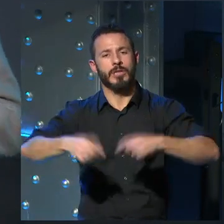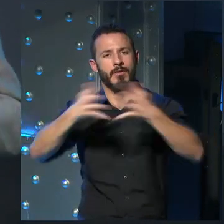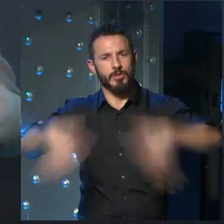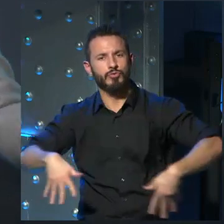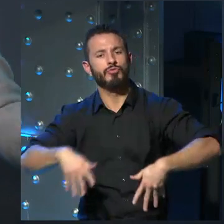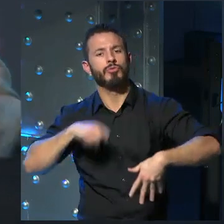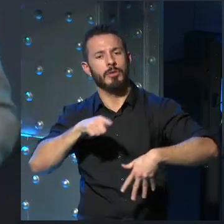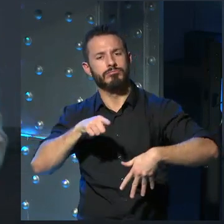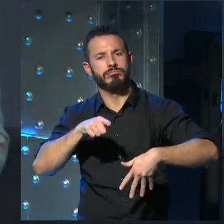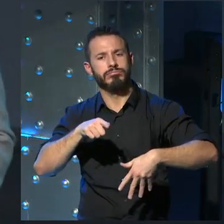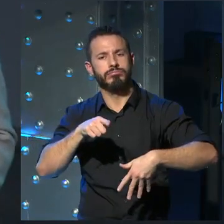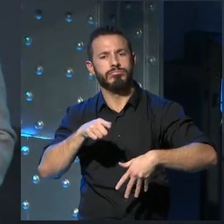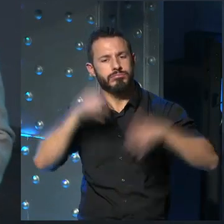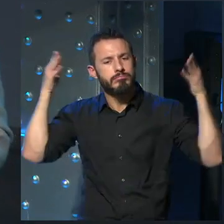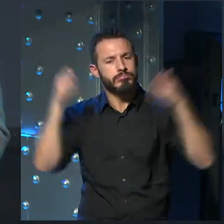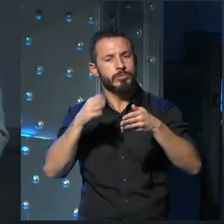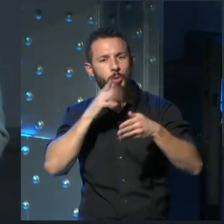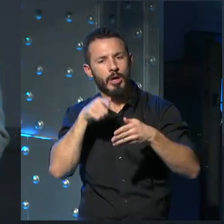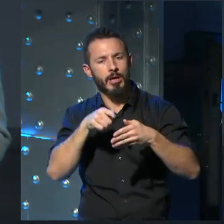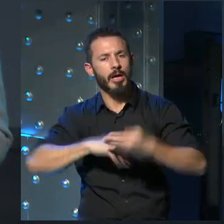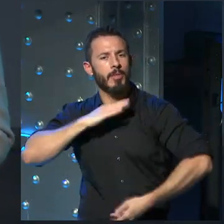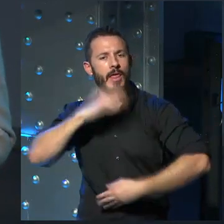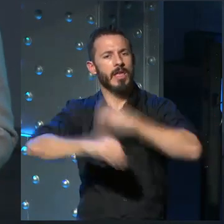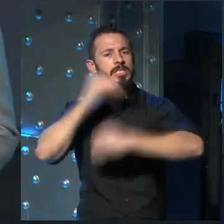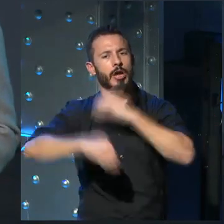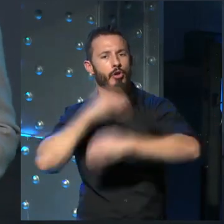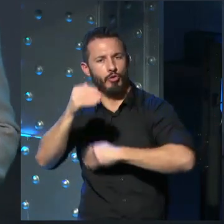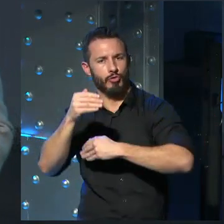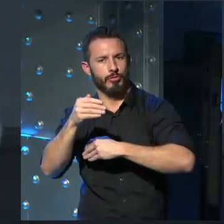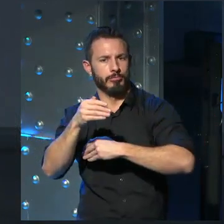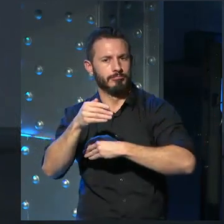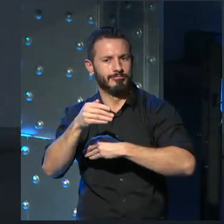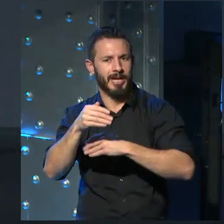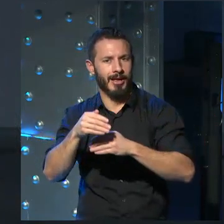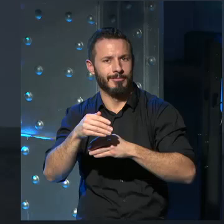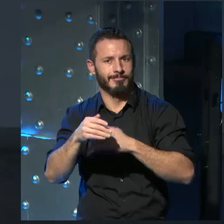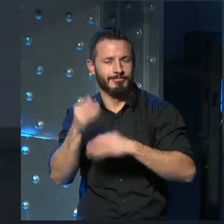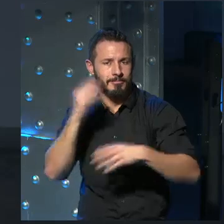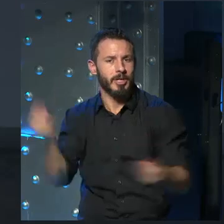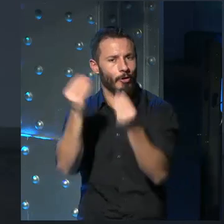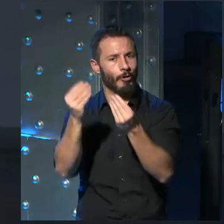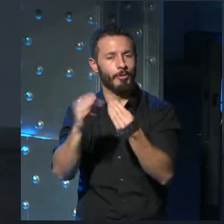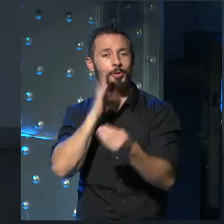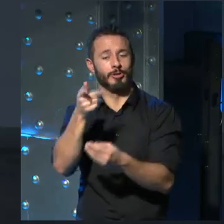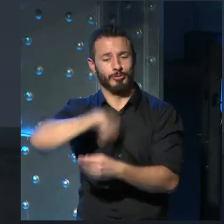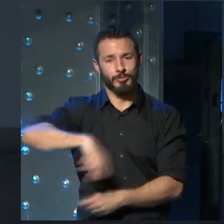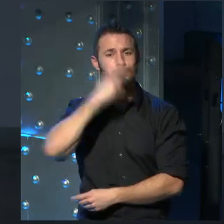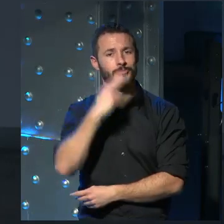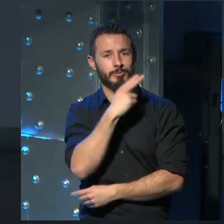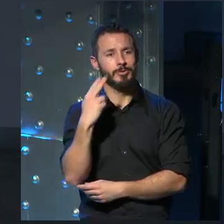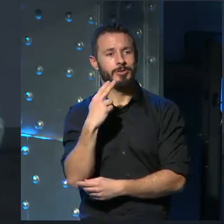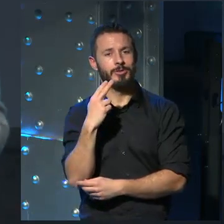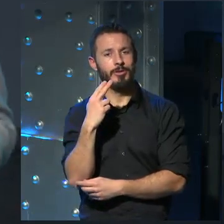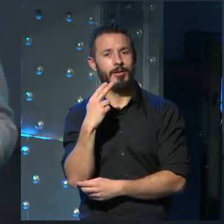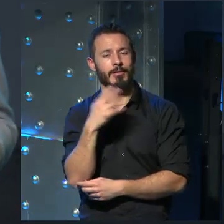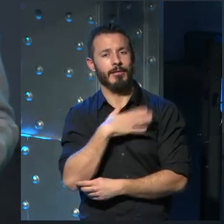hay todavía mucha capacidad de desarrollo para poder avanzar en este campo. Por eso nos hemos comprometido a hacer algo que no